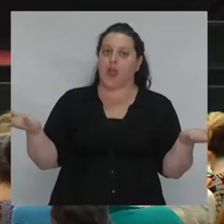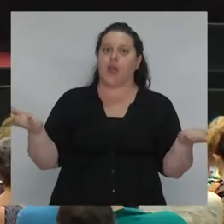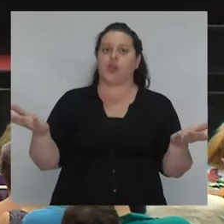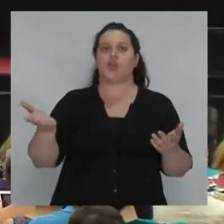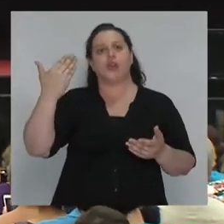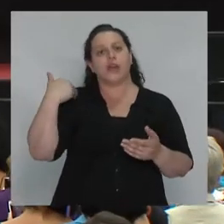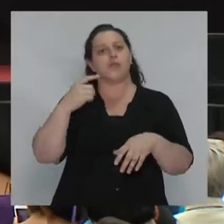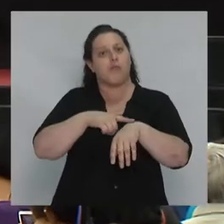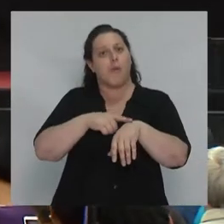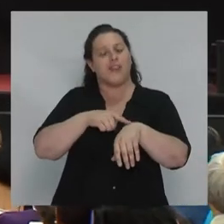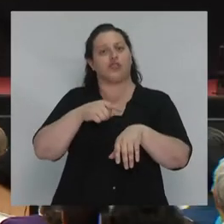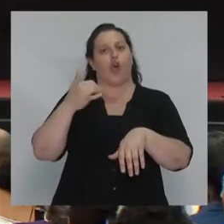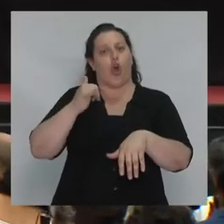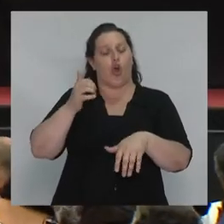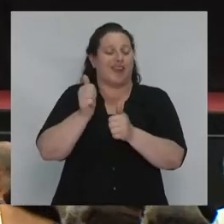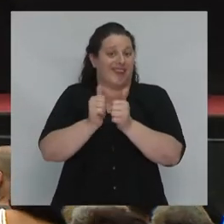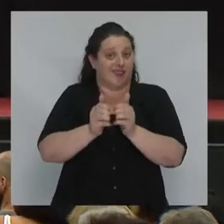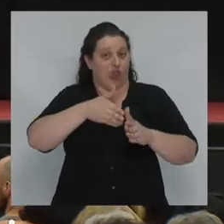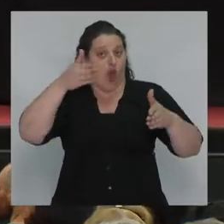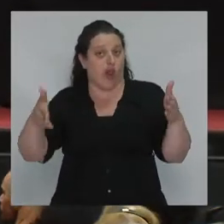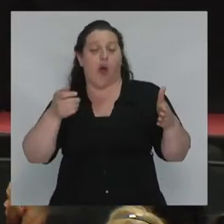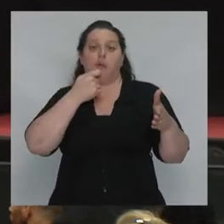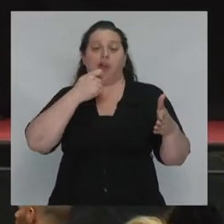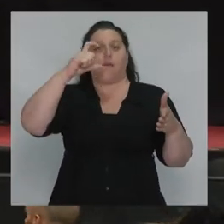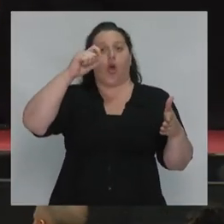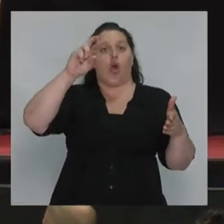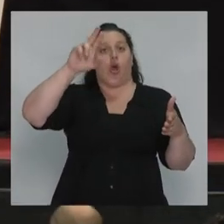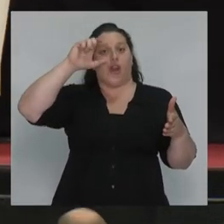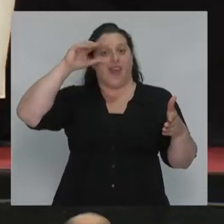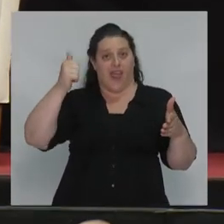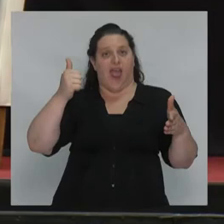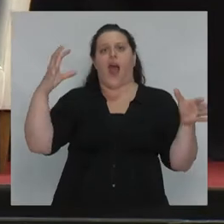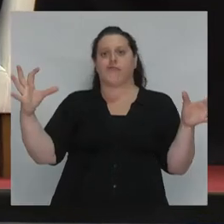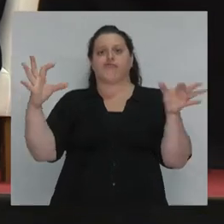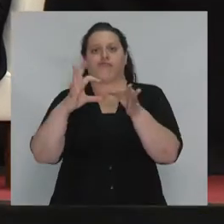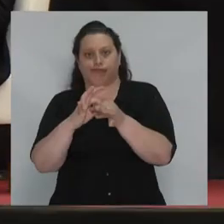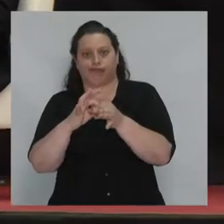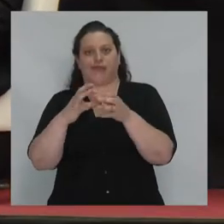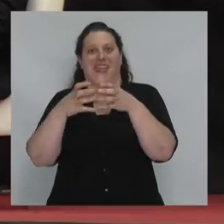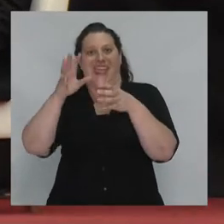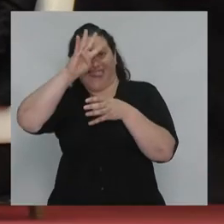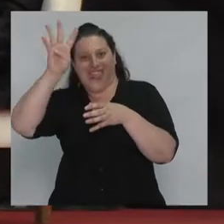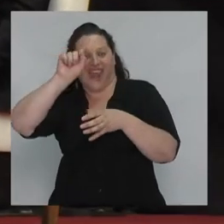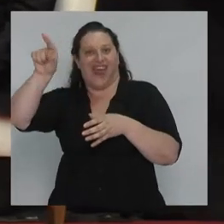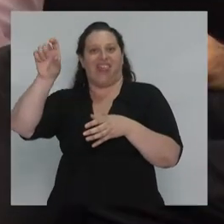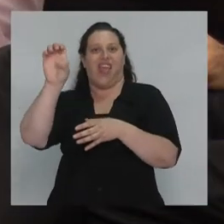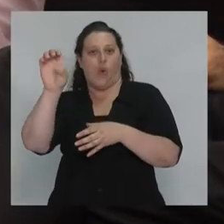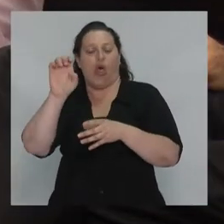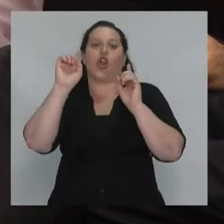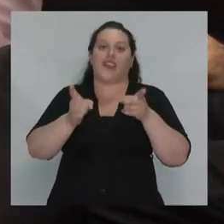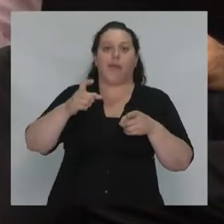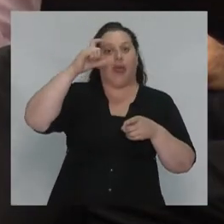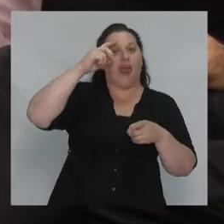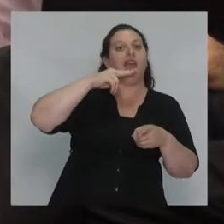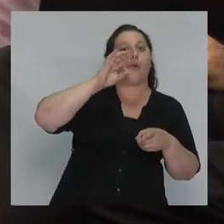históricos, como cuando Rafael Correa logró llegar con los indígenas en el Ecuador, o Evo Morales con los cocaleros en